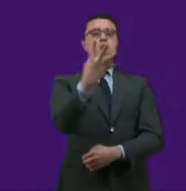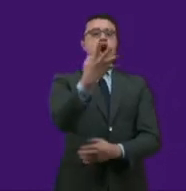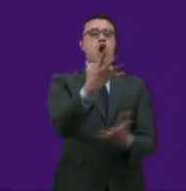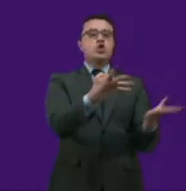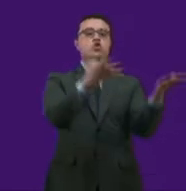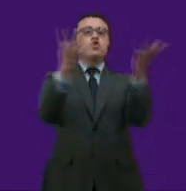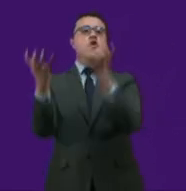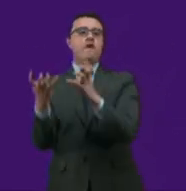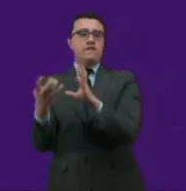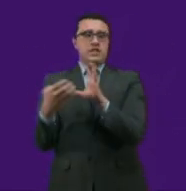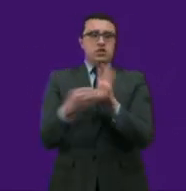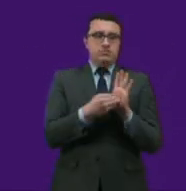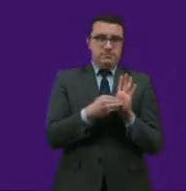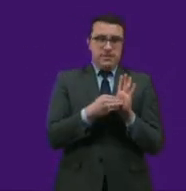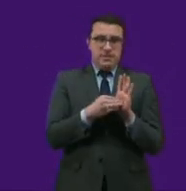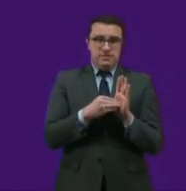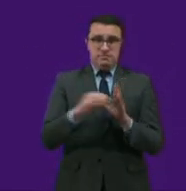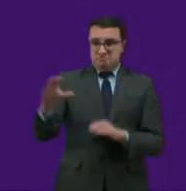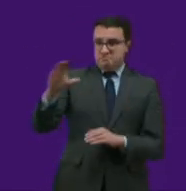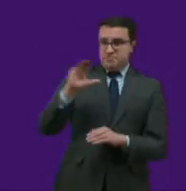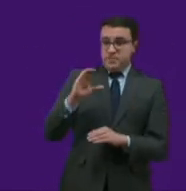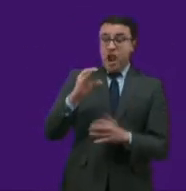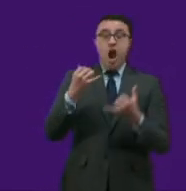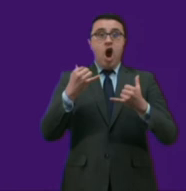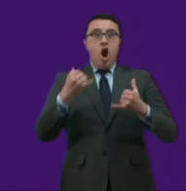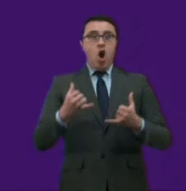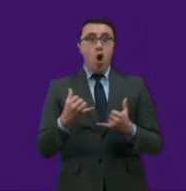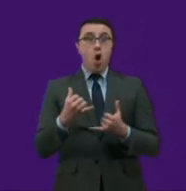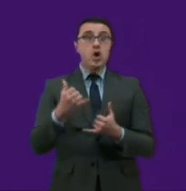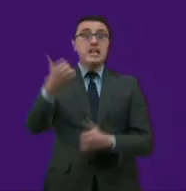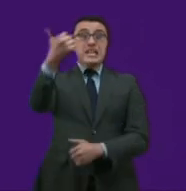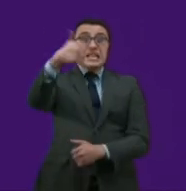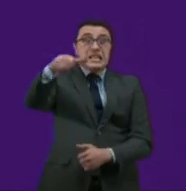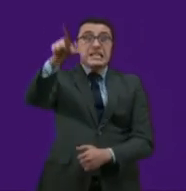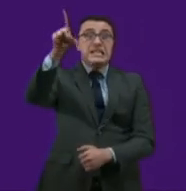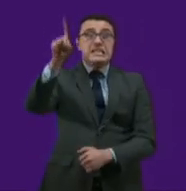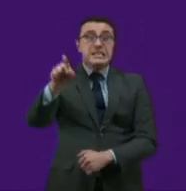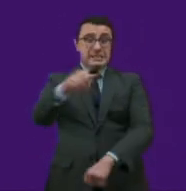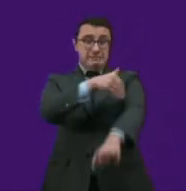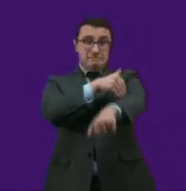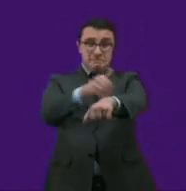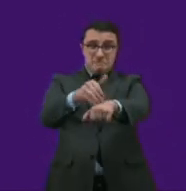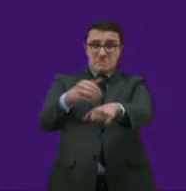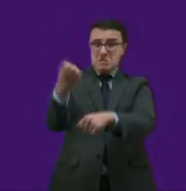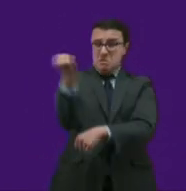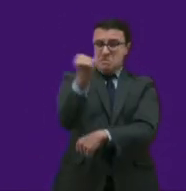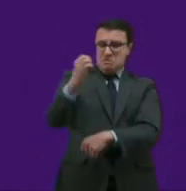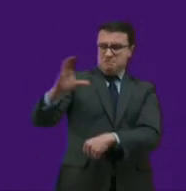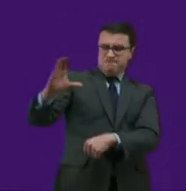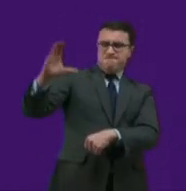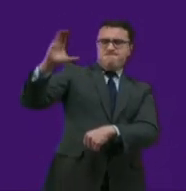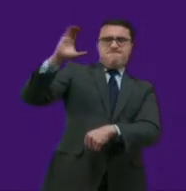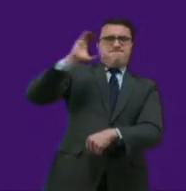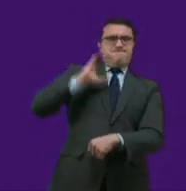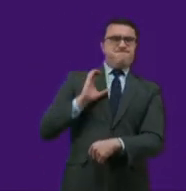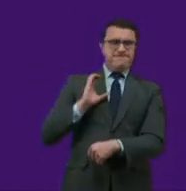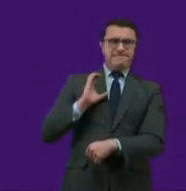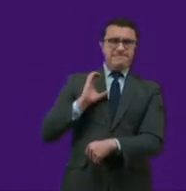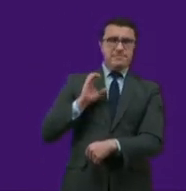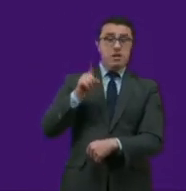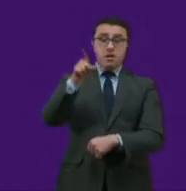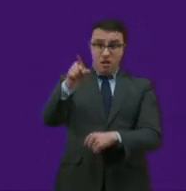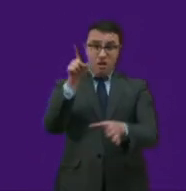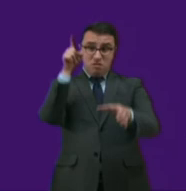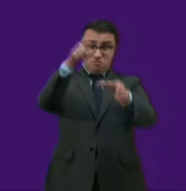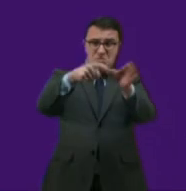pesos. Hoy se gana más de 16 millones de pesos. ¿Qué estudios ha tenido esa